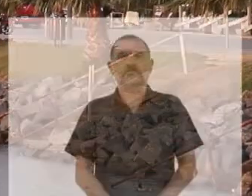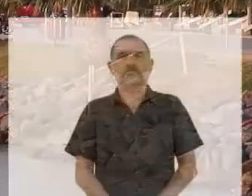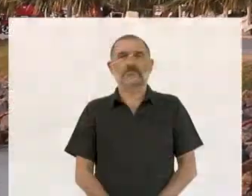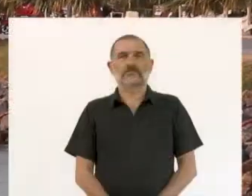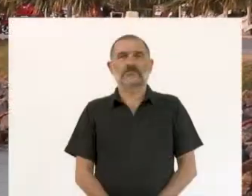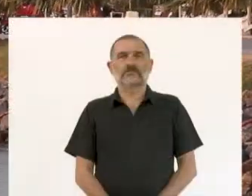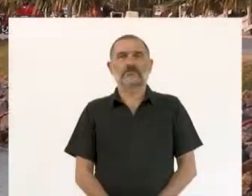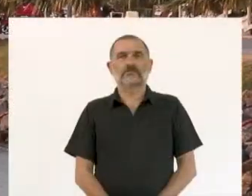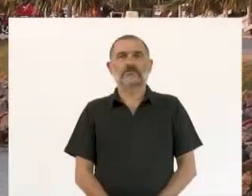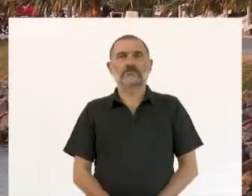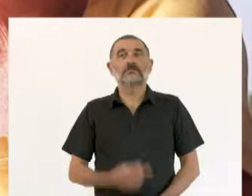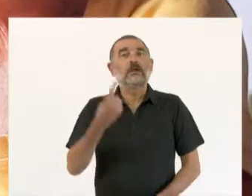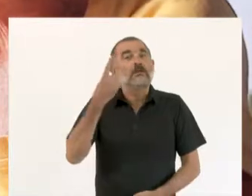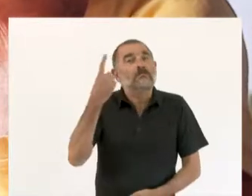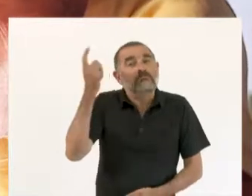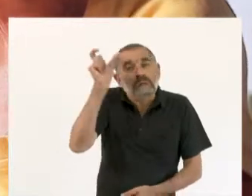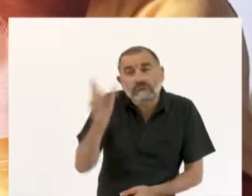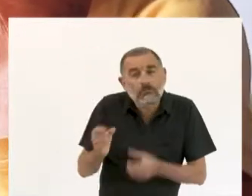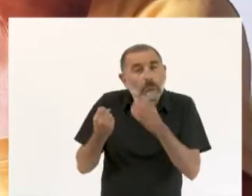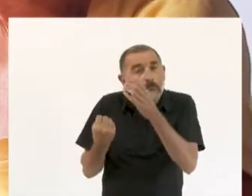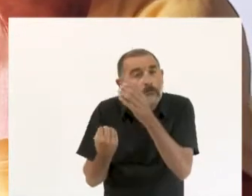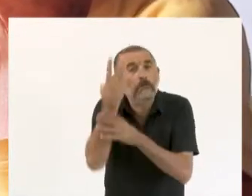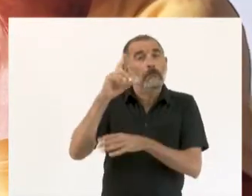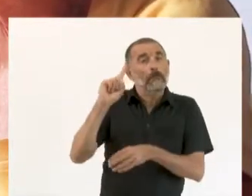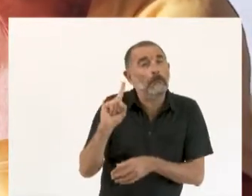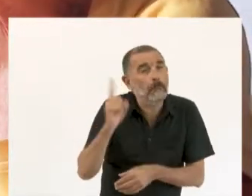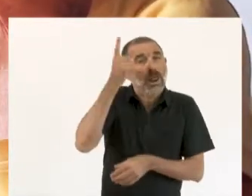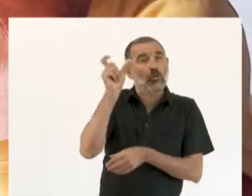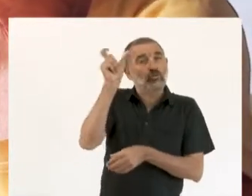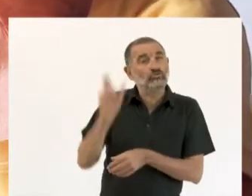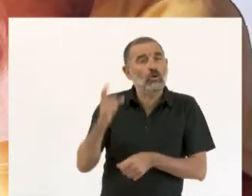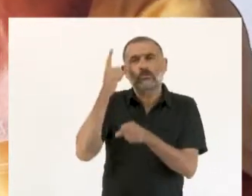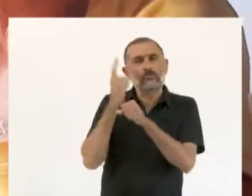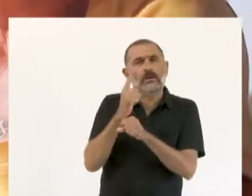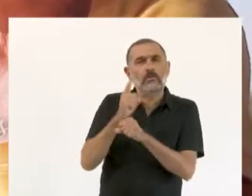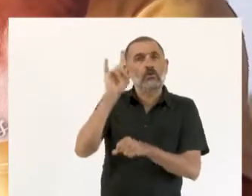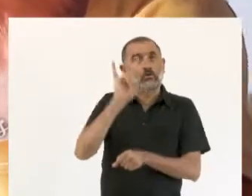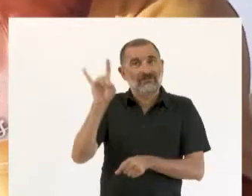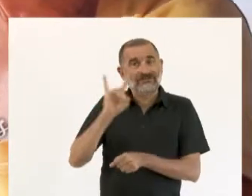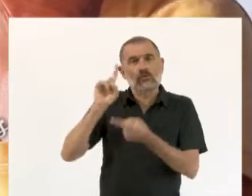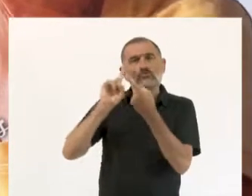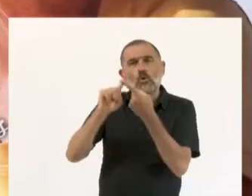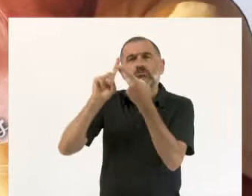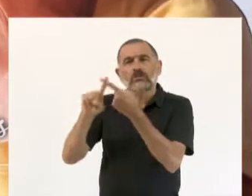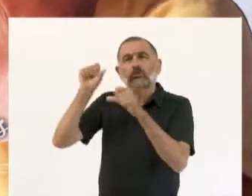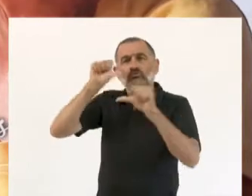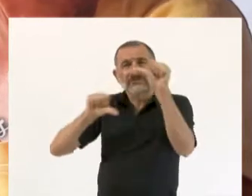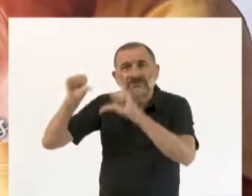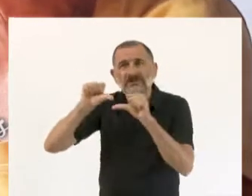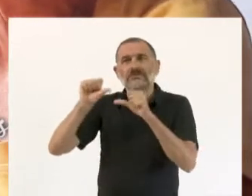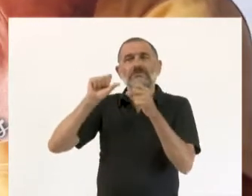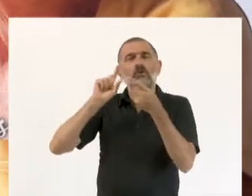El precursor, el que ha tenido siempre contacto con las universidades, con los